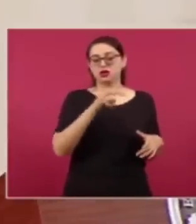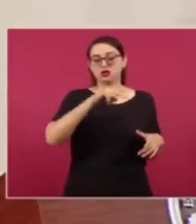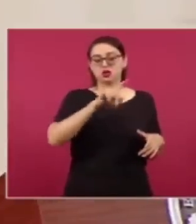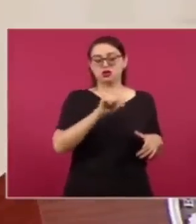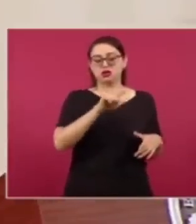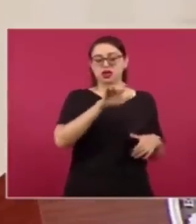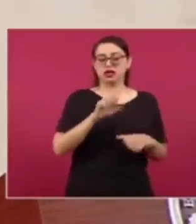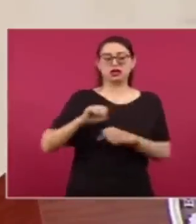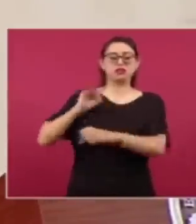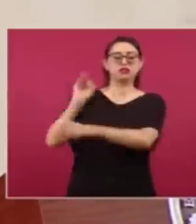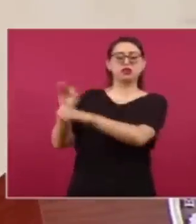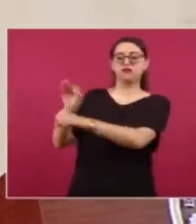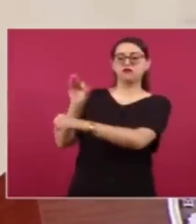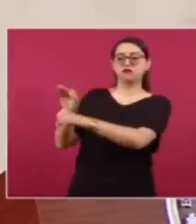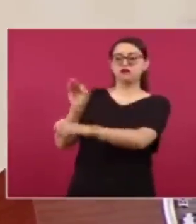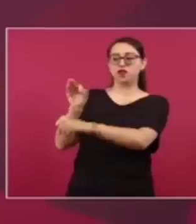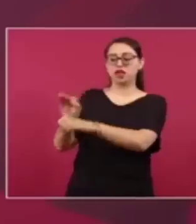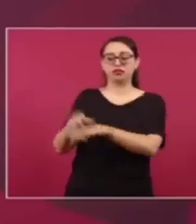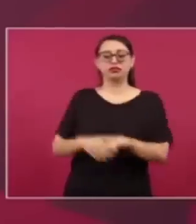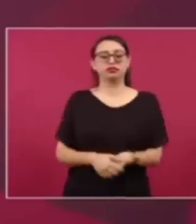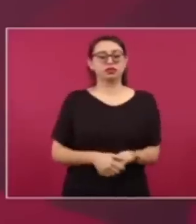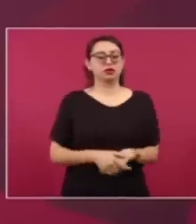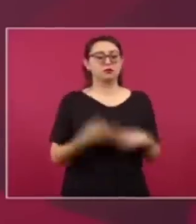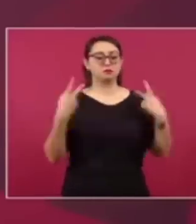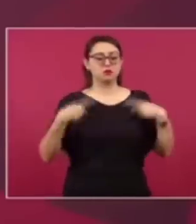y de los jurisconsultos